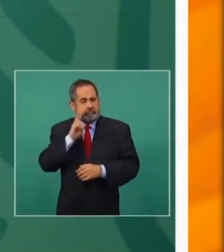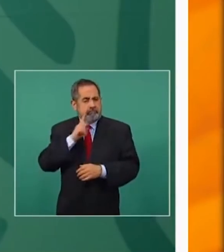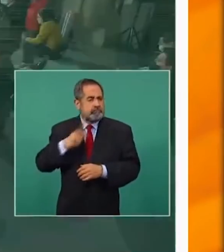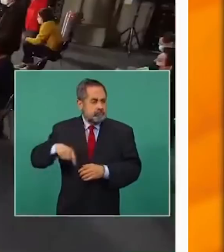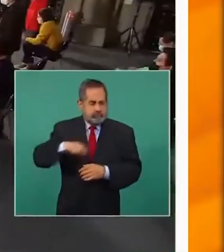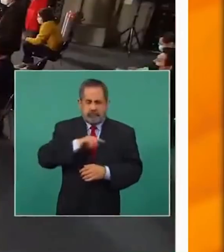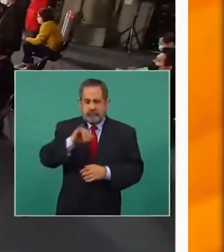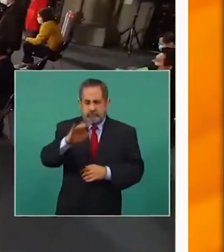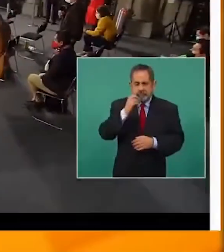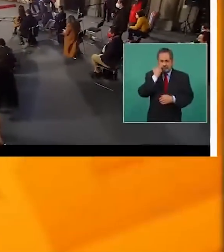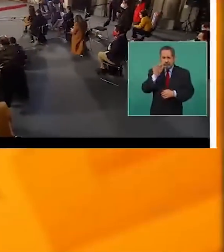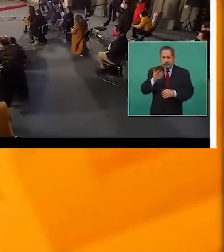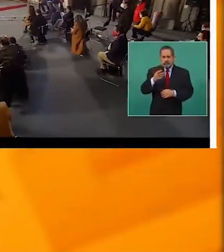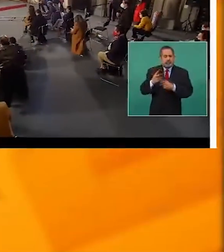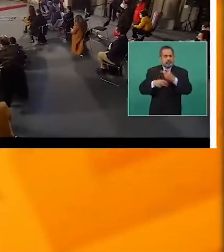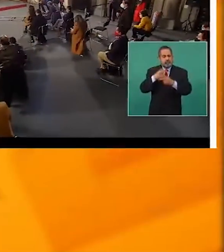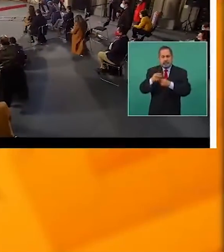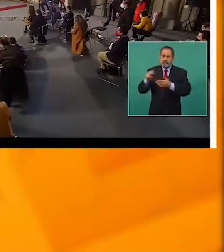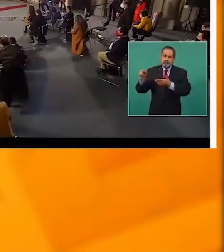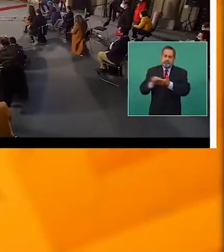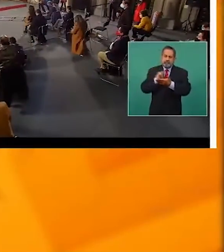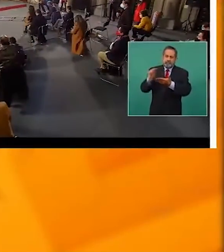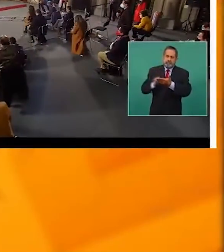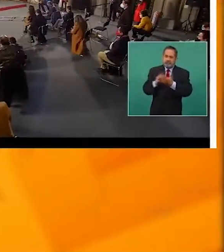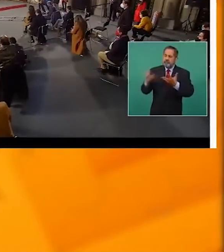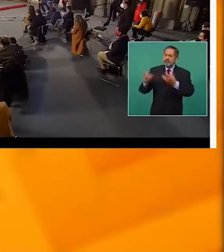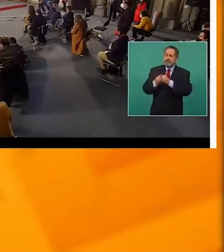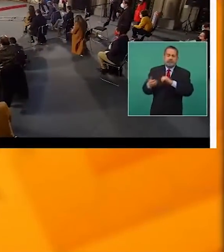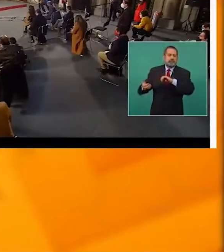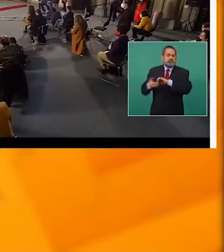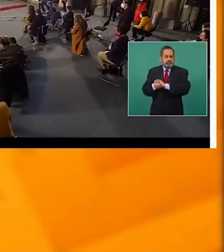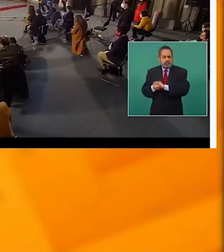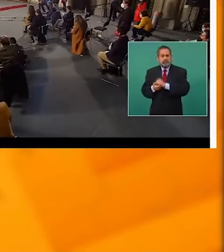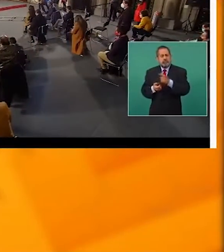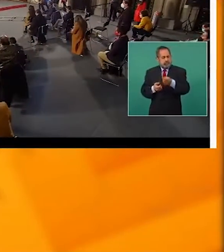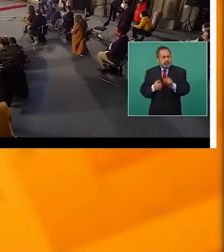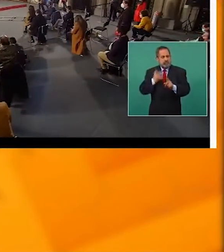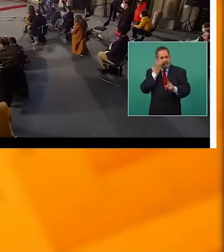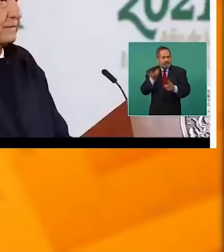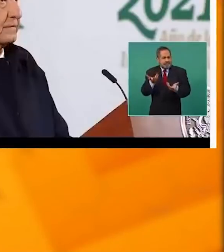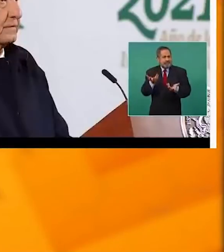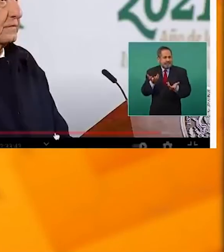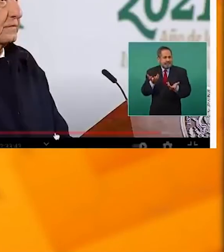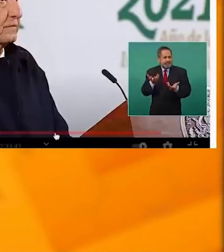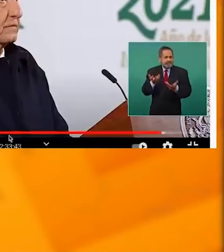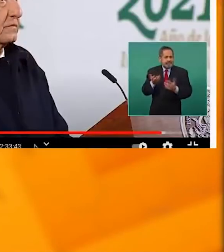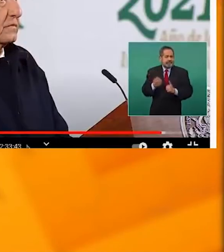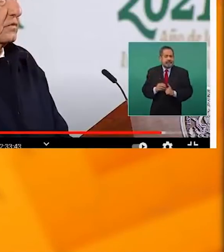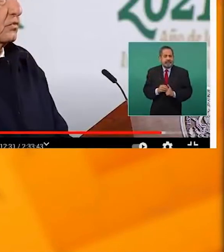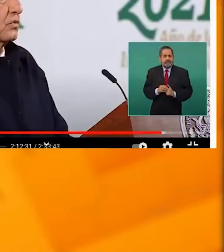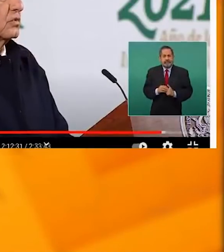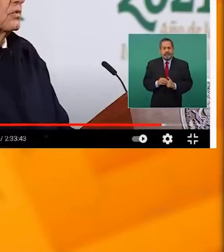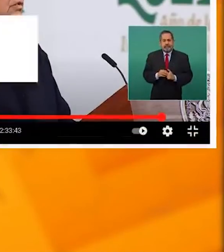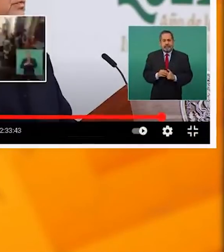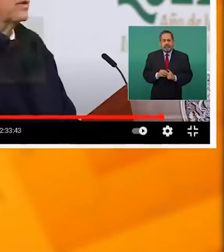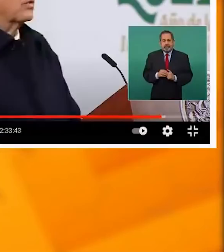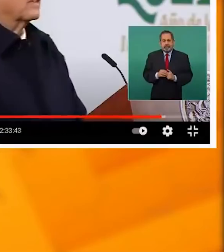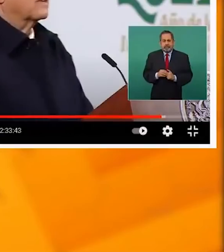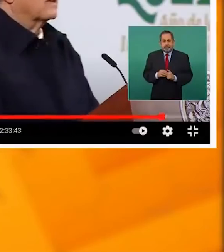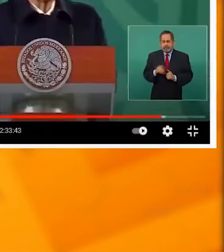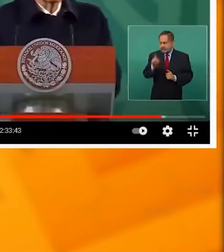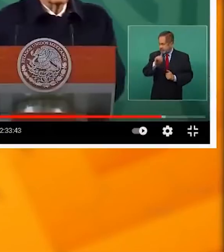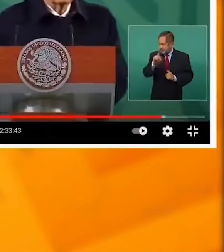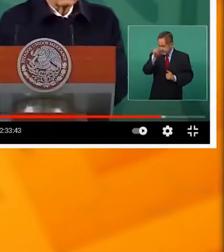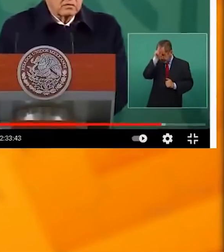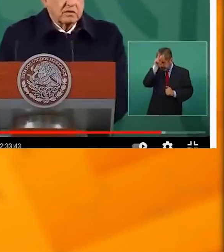queremos que se firme el tratado. Aunque bueno, ahí puedo hacer un breve paréntesis. No es Perú,